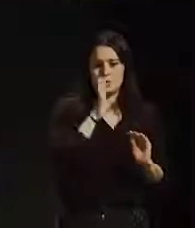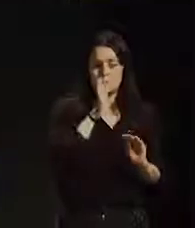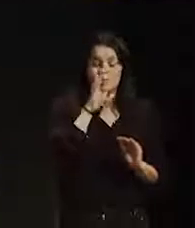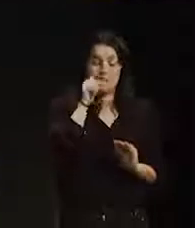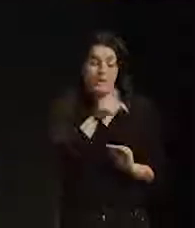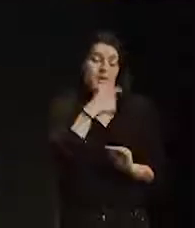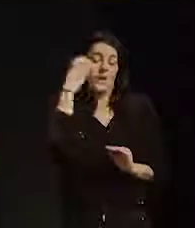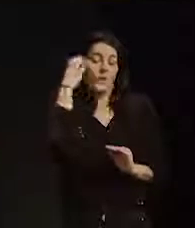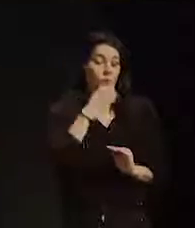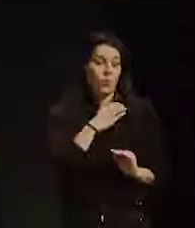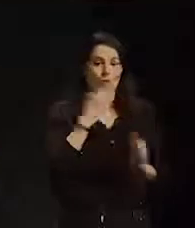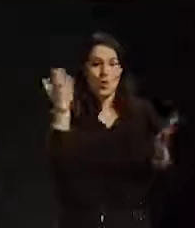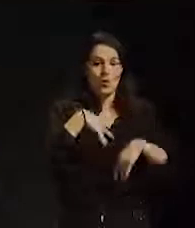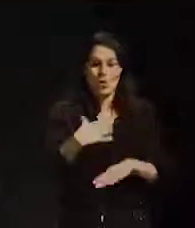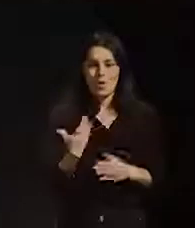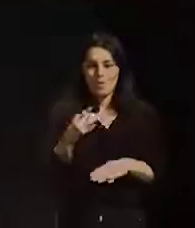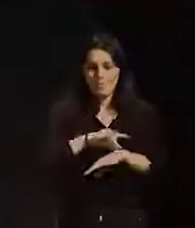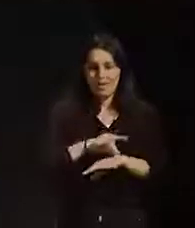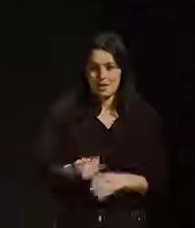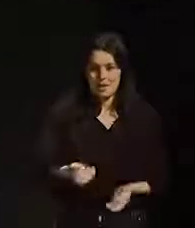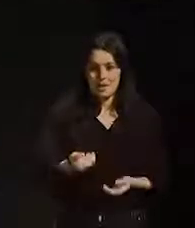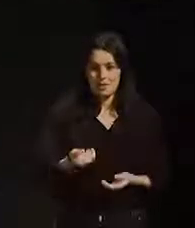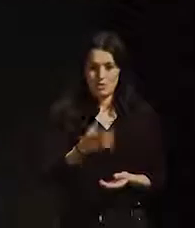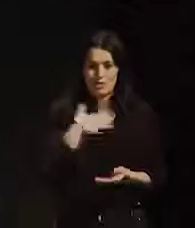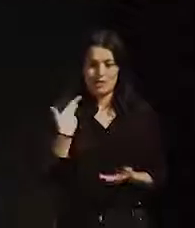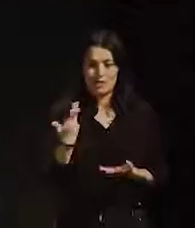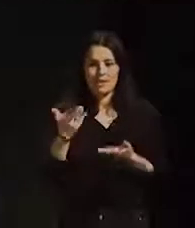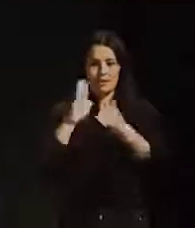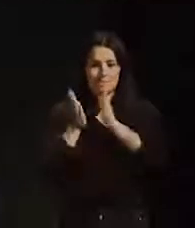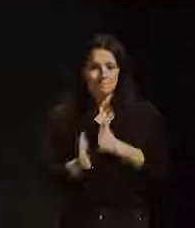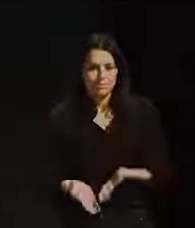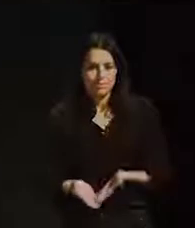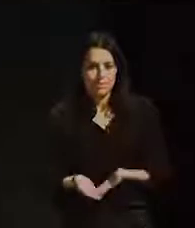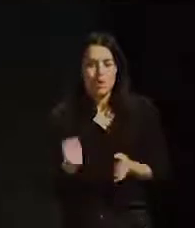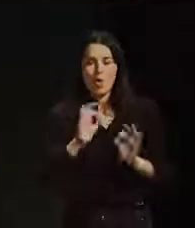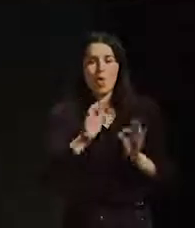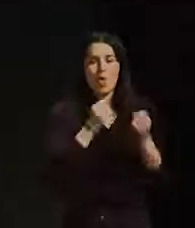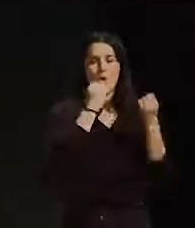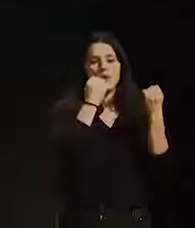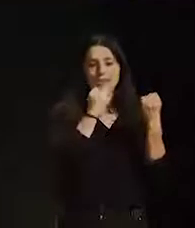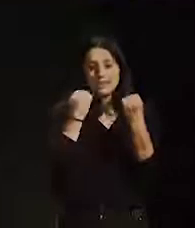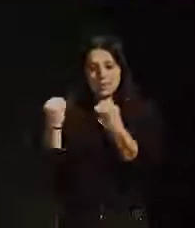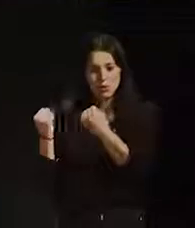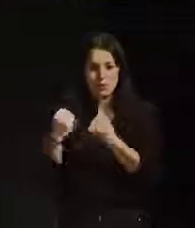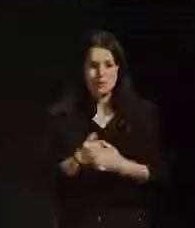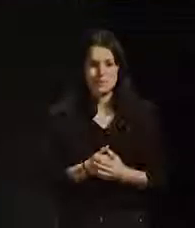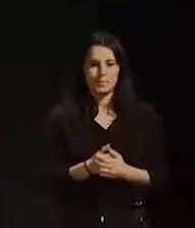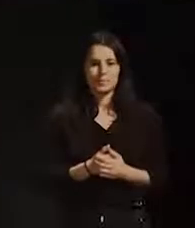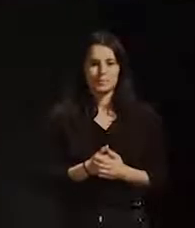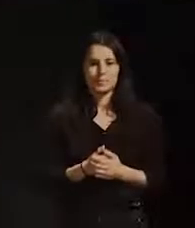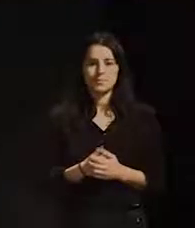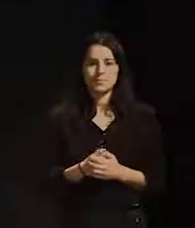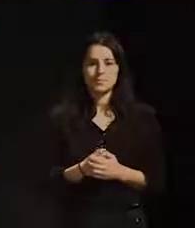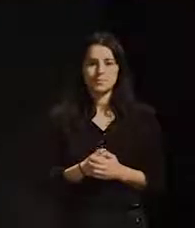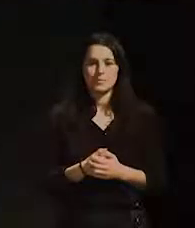Cuba no había ninguna institución y todavía